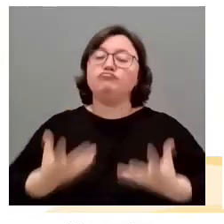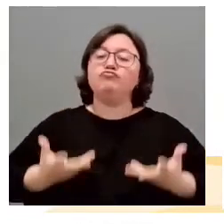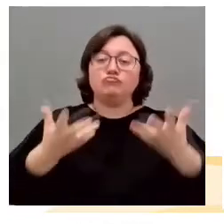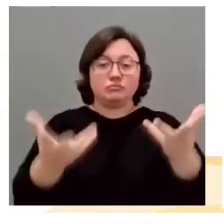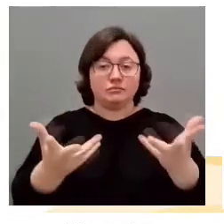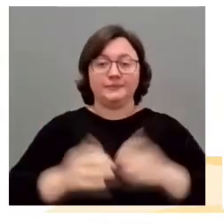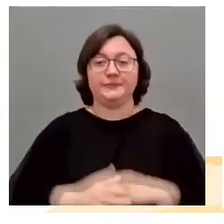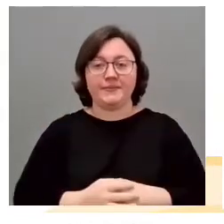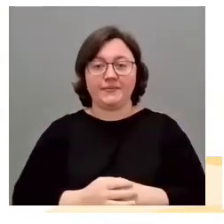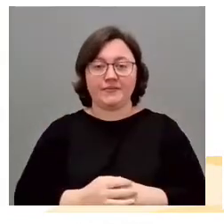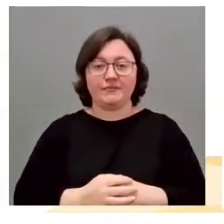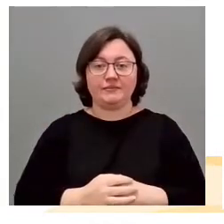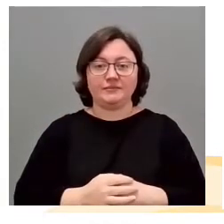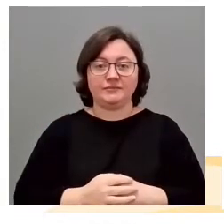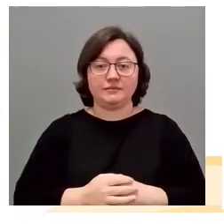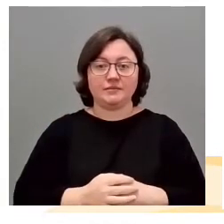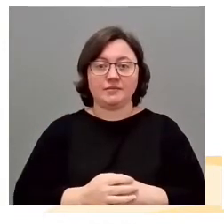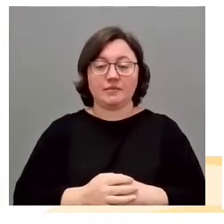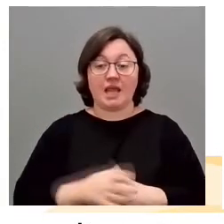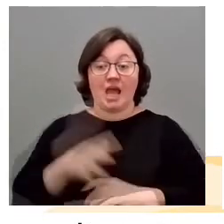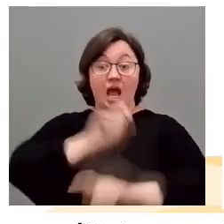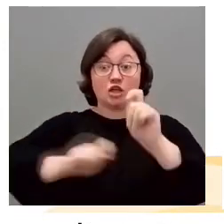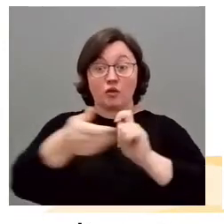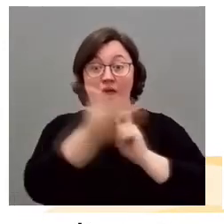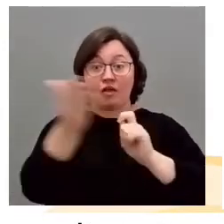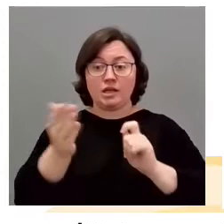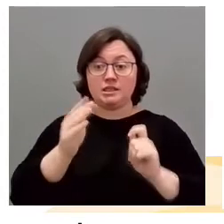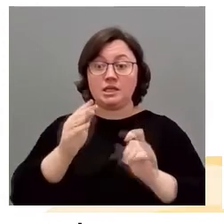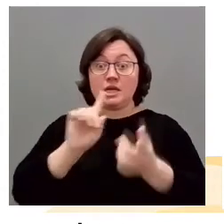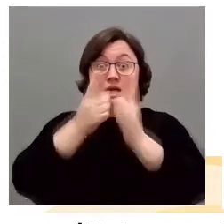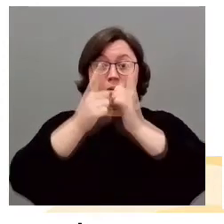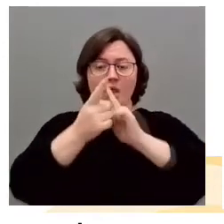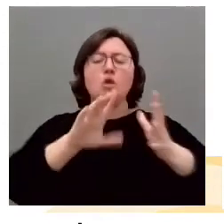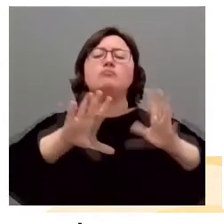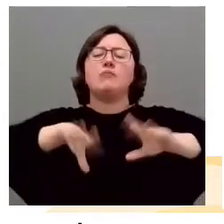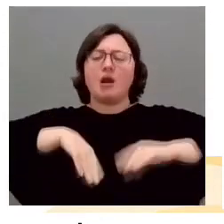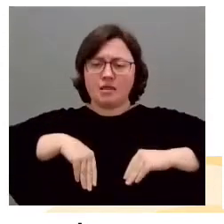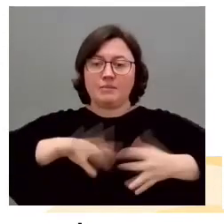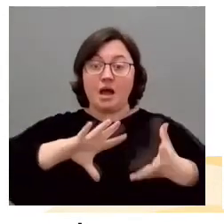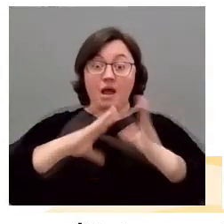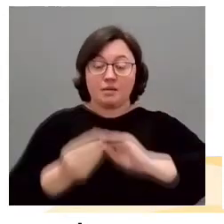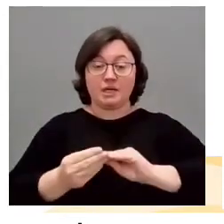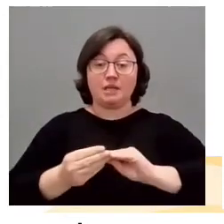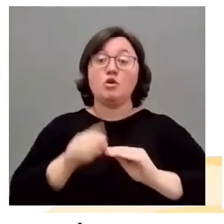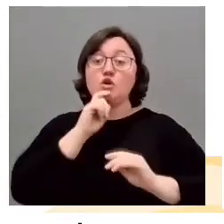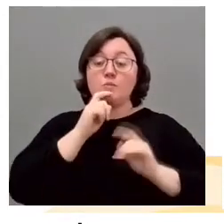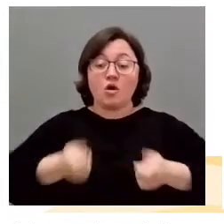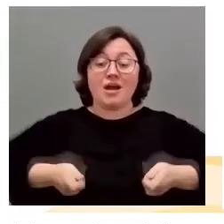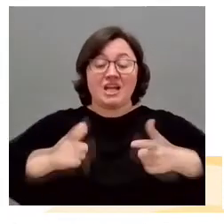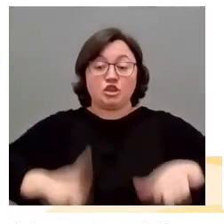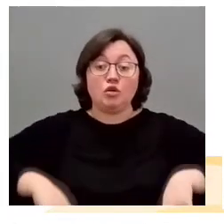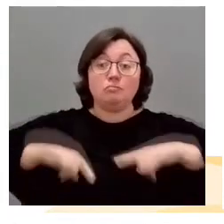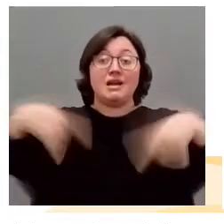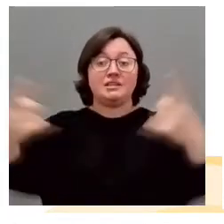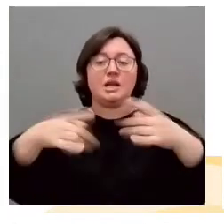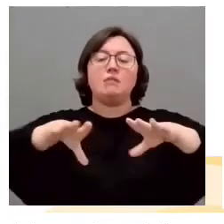necesitan. Han tenido que adaptarse al cambio, como siempre han hecho, y lo han hecho asumiendo sobrecostes y dificultades para acceder